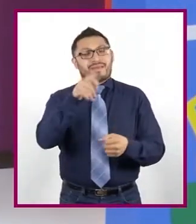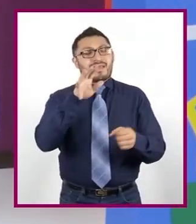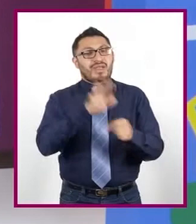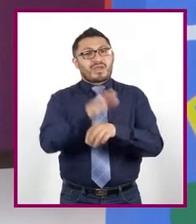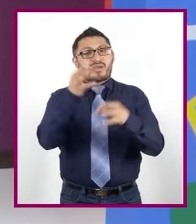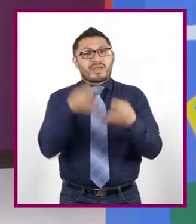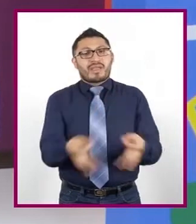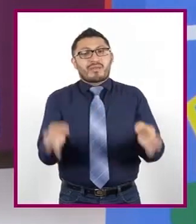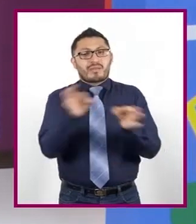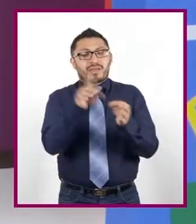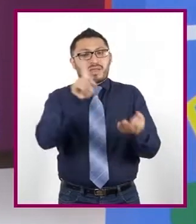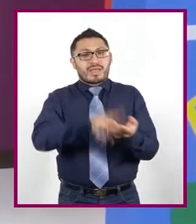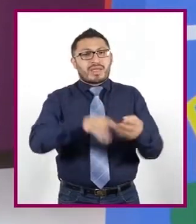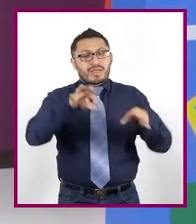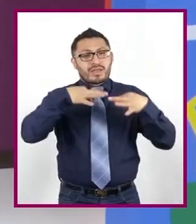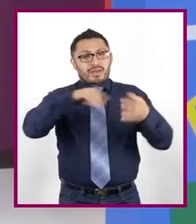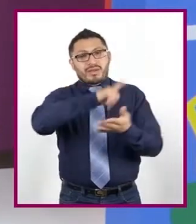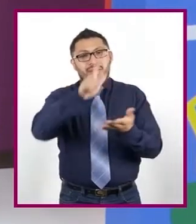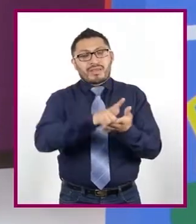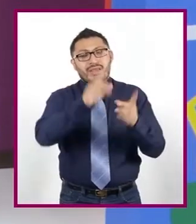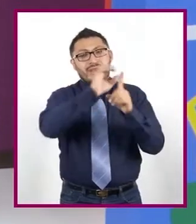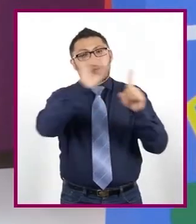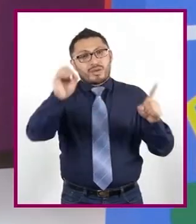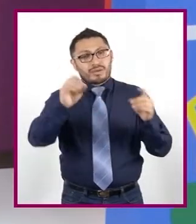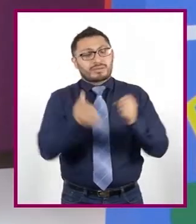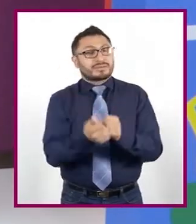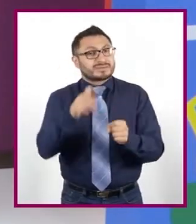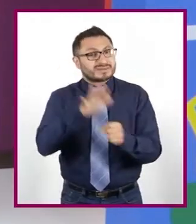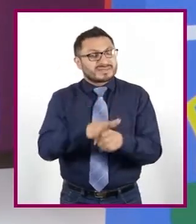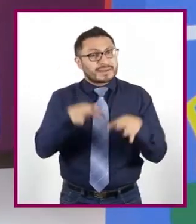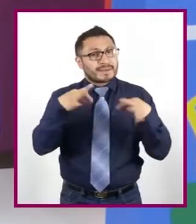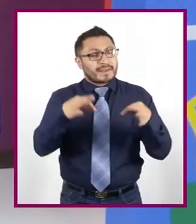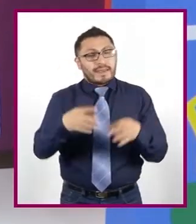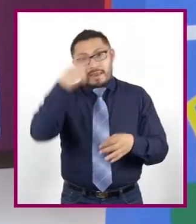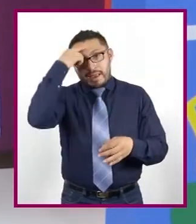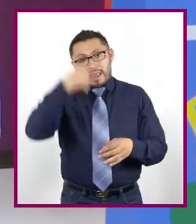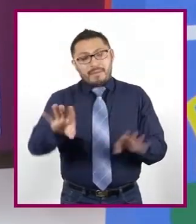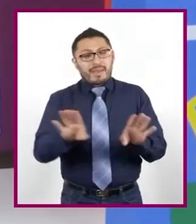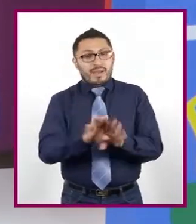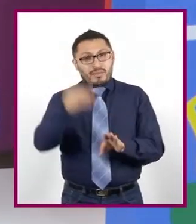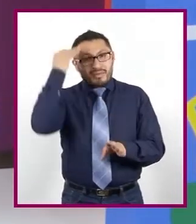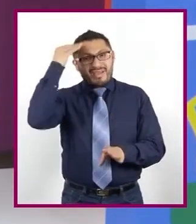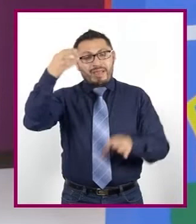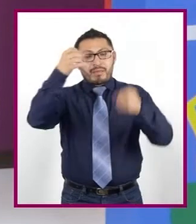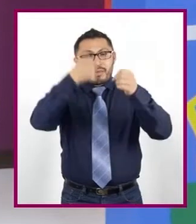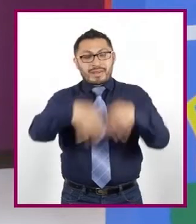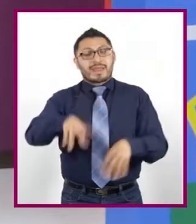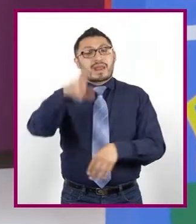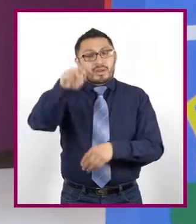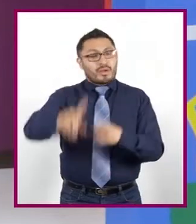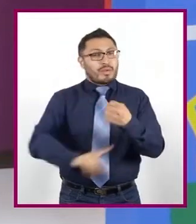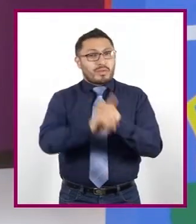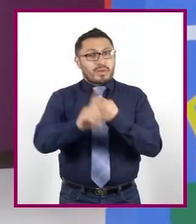de la estructura de los documentos administrativos para evitar contratiempos y problemas en un